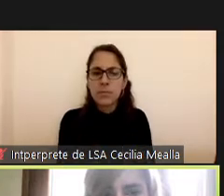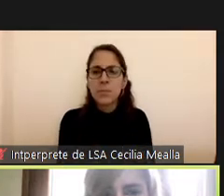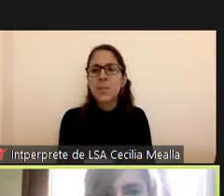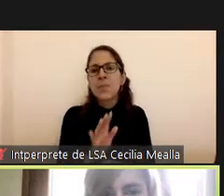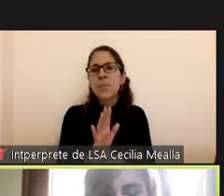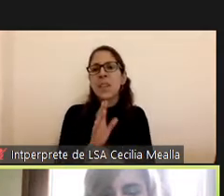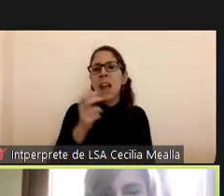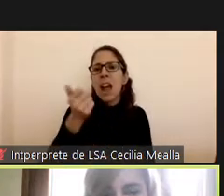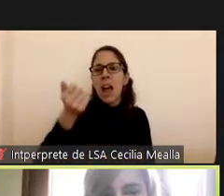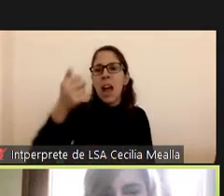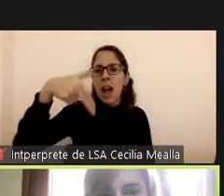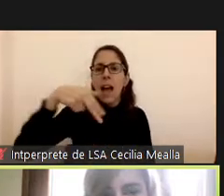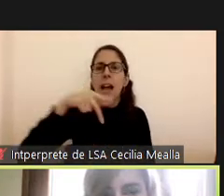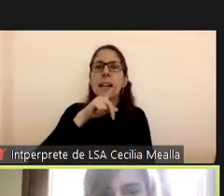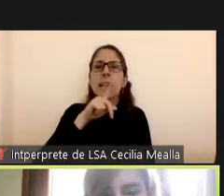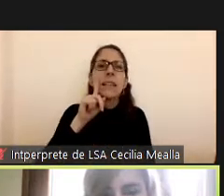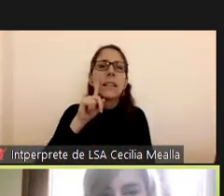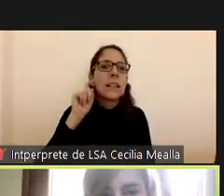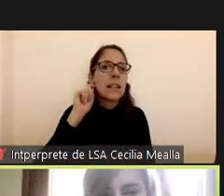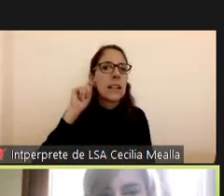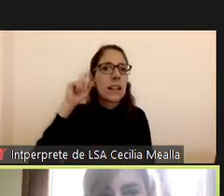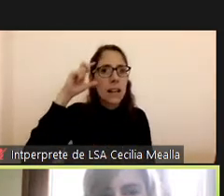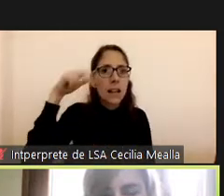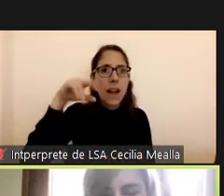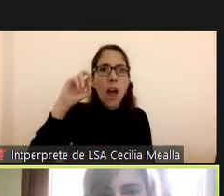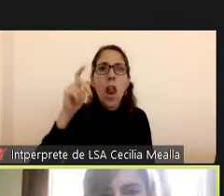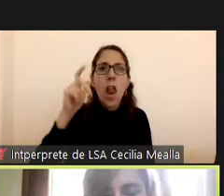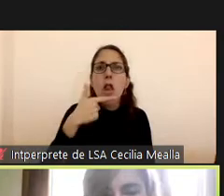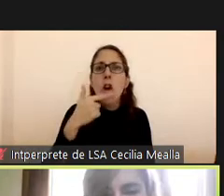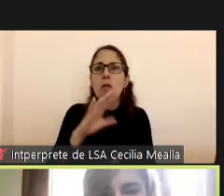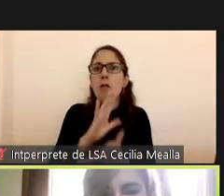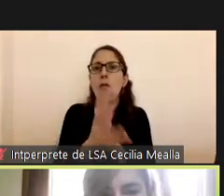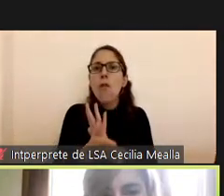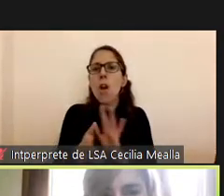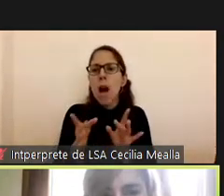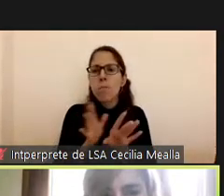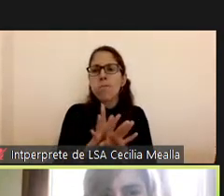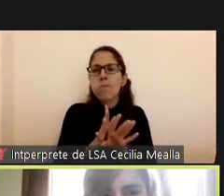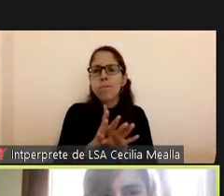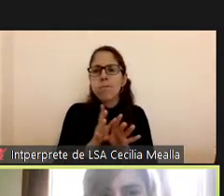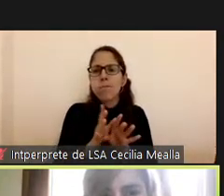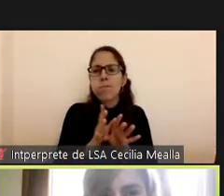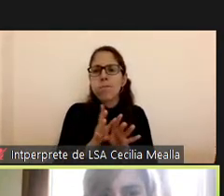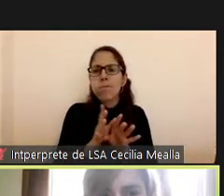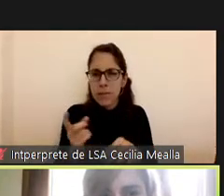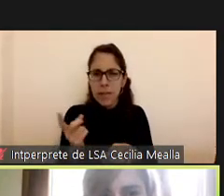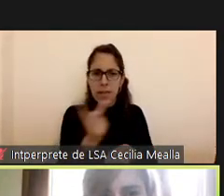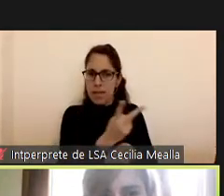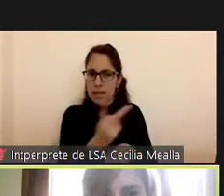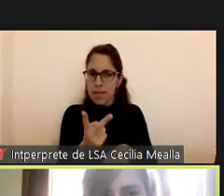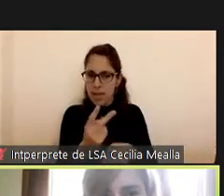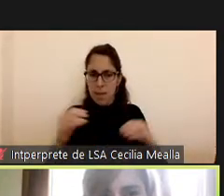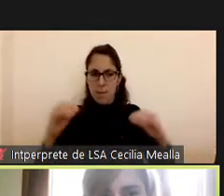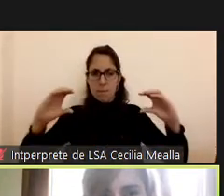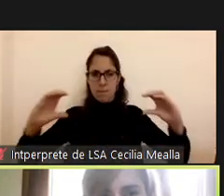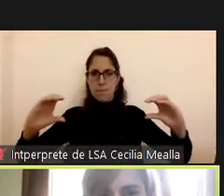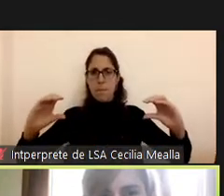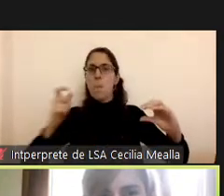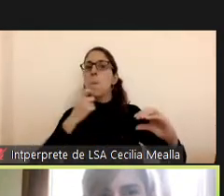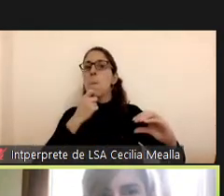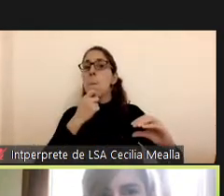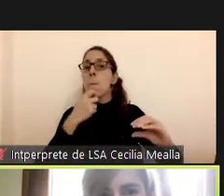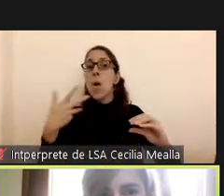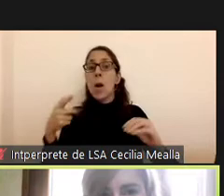antígenos, ¿sí? Factores de virulencia que son los antígenos, como por ejemplo, en este caso el